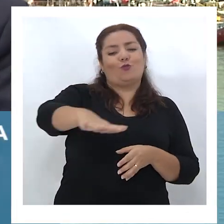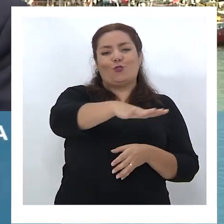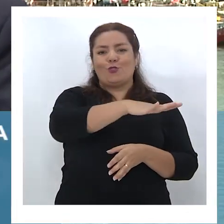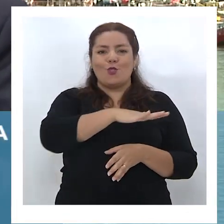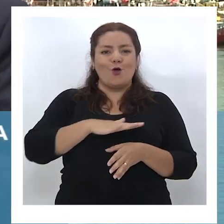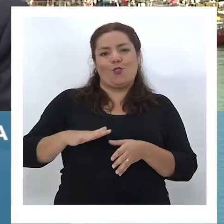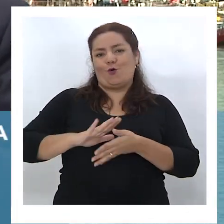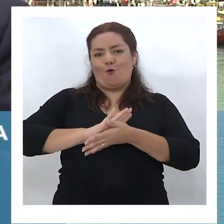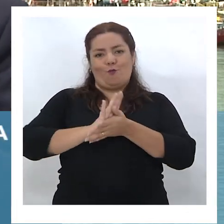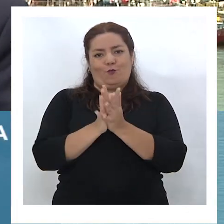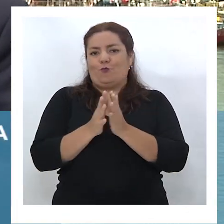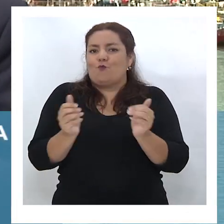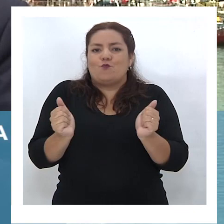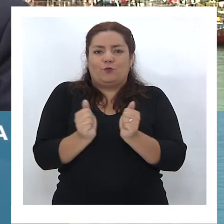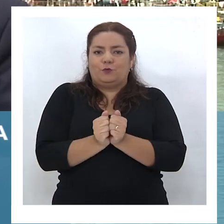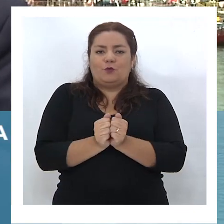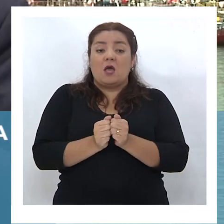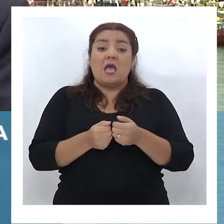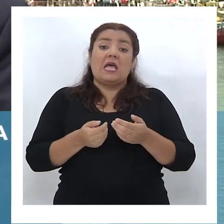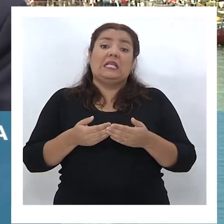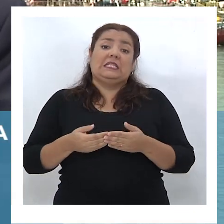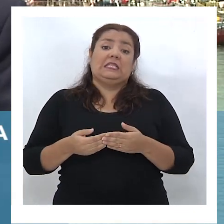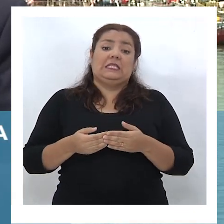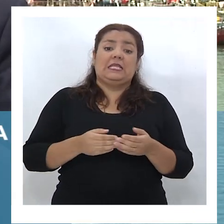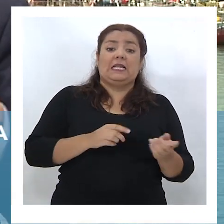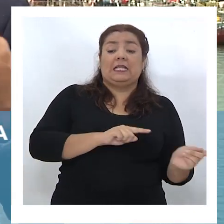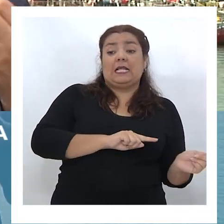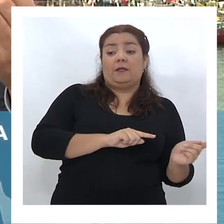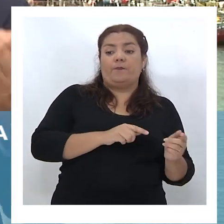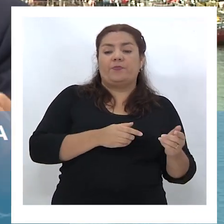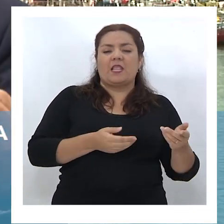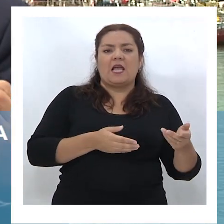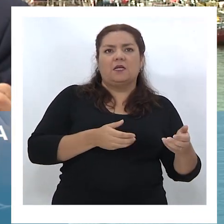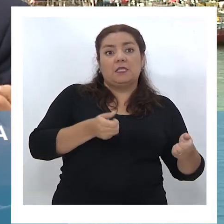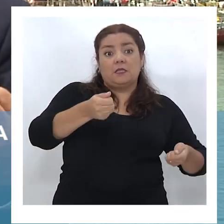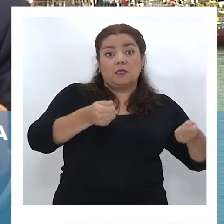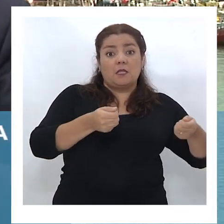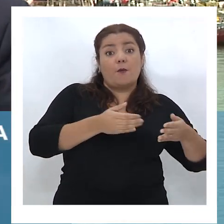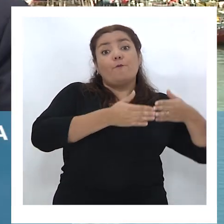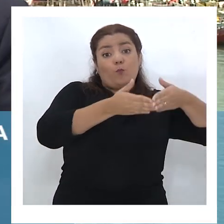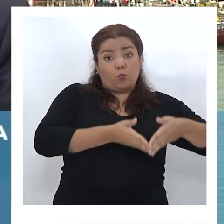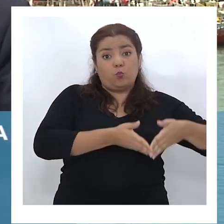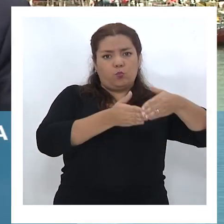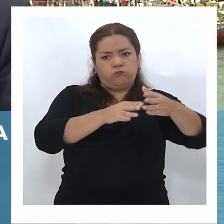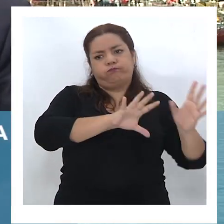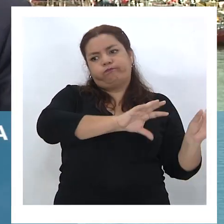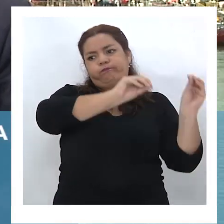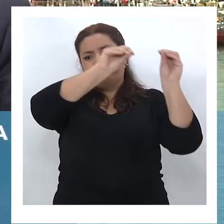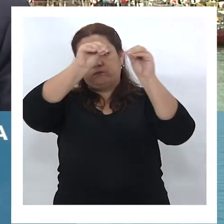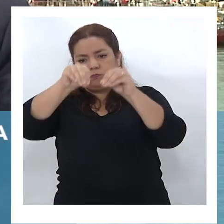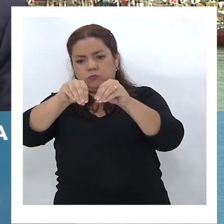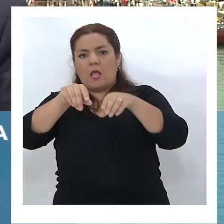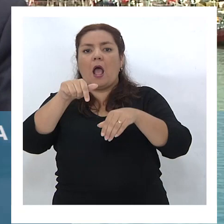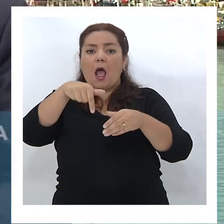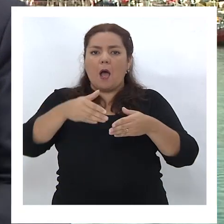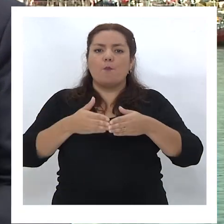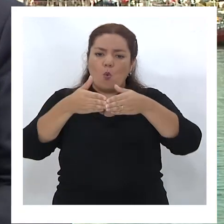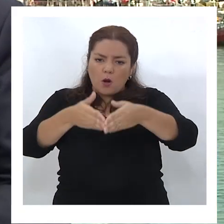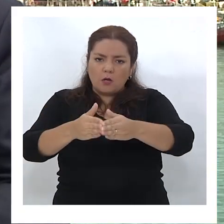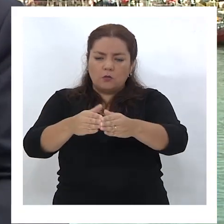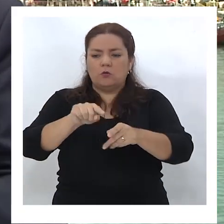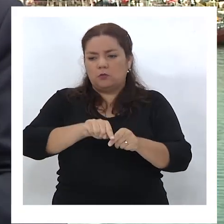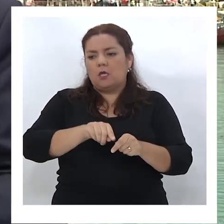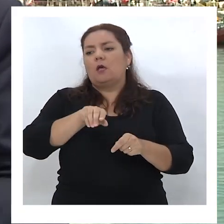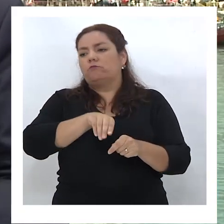es la logística del transporte portuario, digamos, del transporte de carga, desde que llega al puerto hasta que es puesto en la vitrina